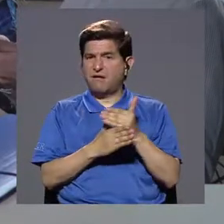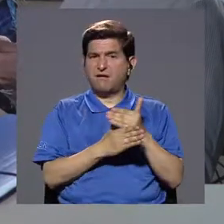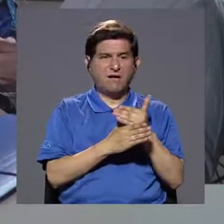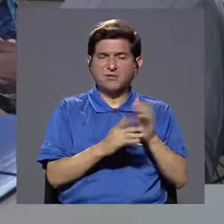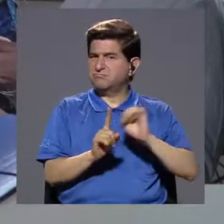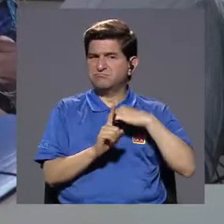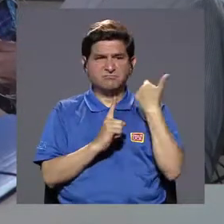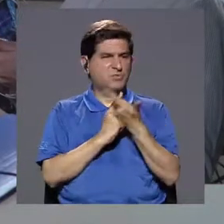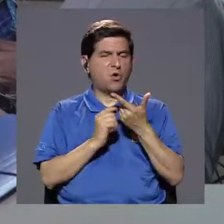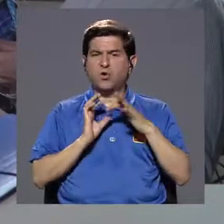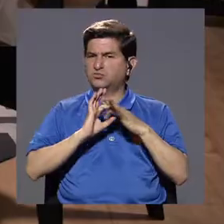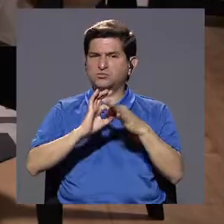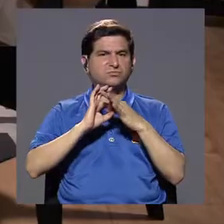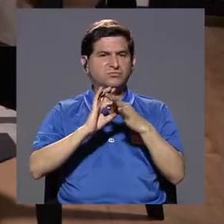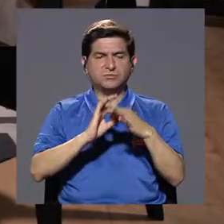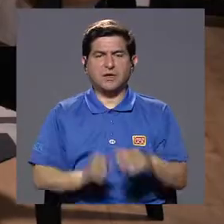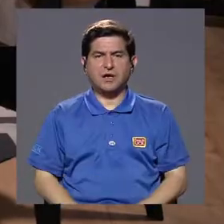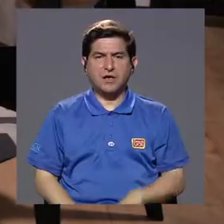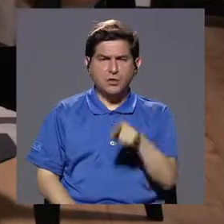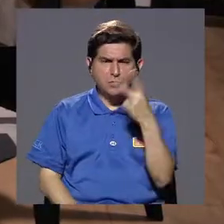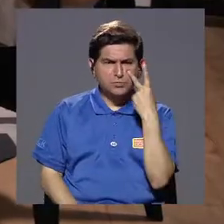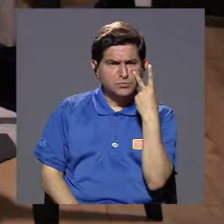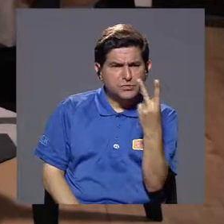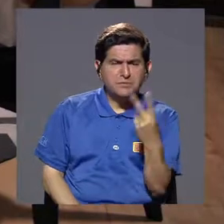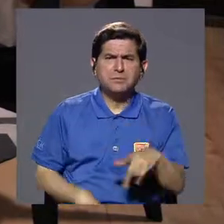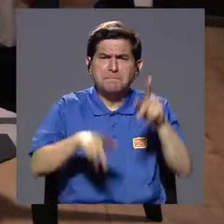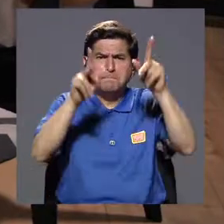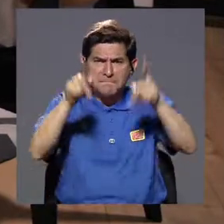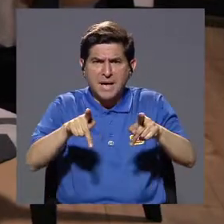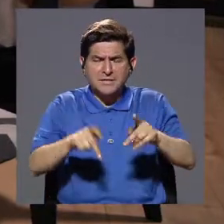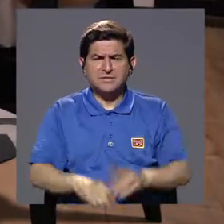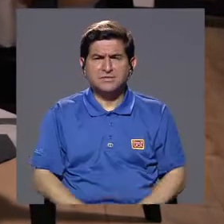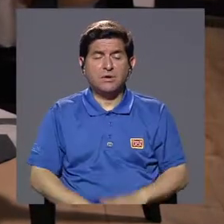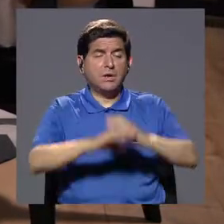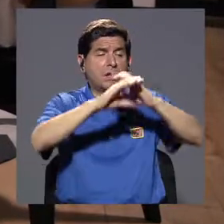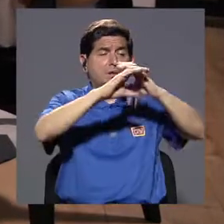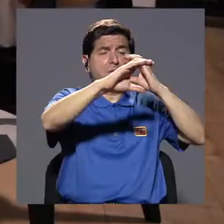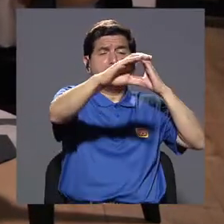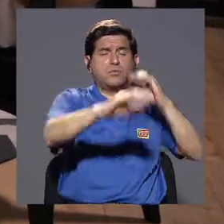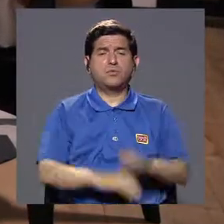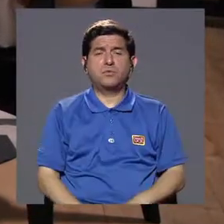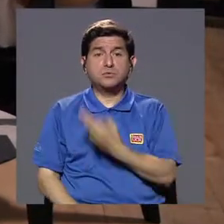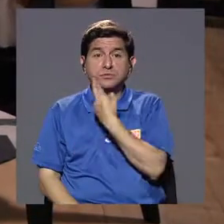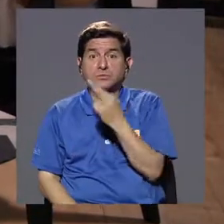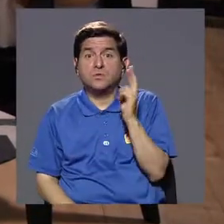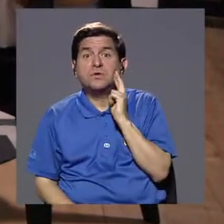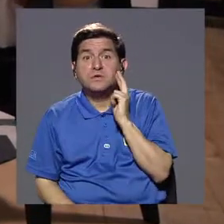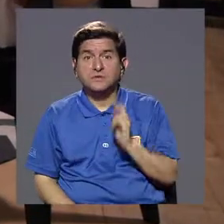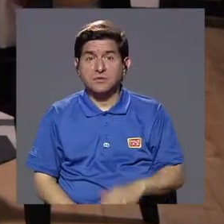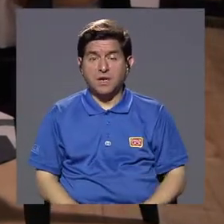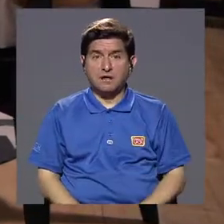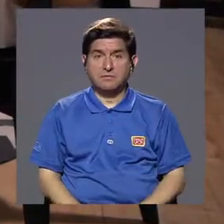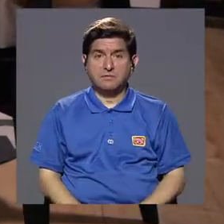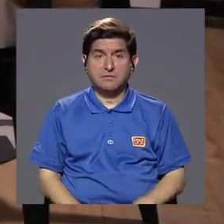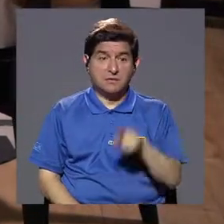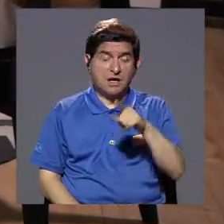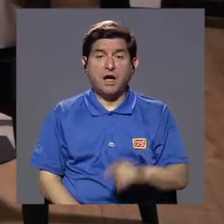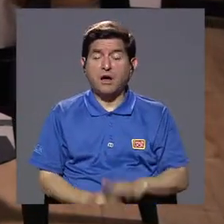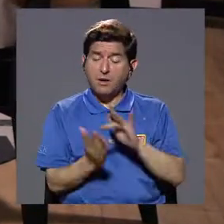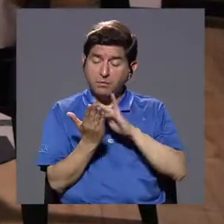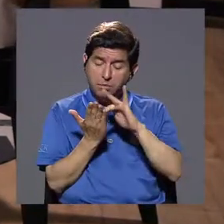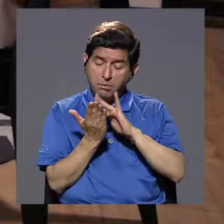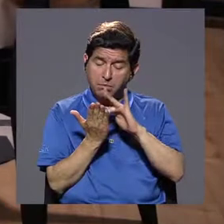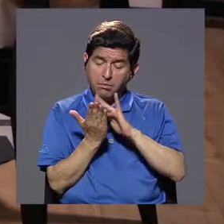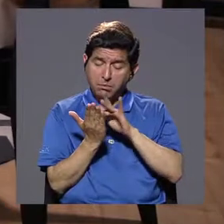compartan no se realicen entonces todas vos ves gente en buses en restaurantes en